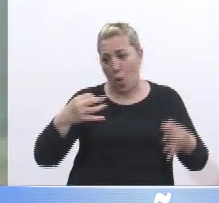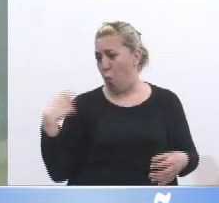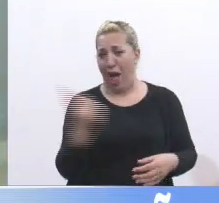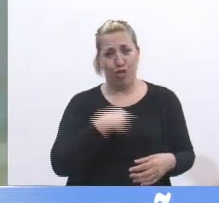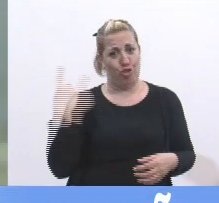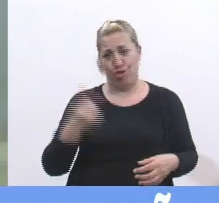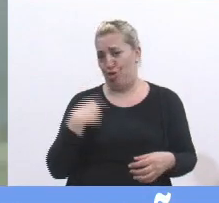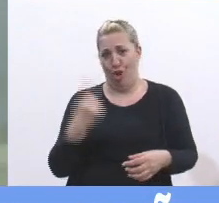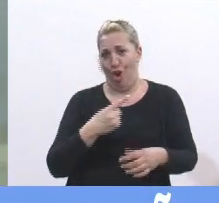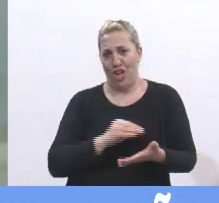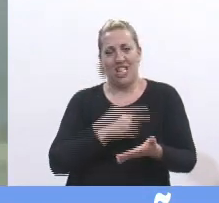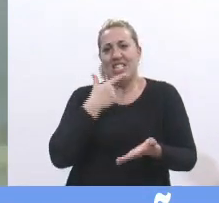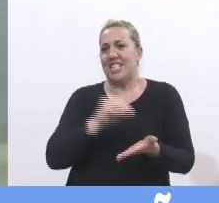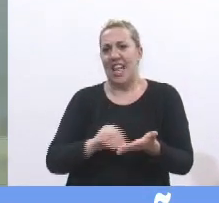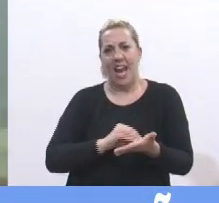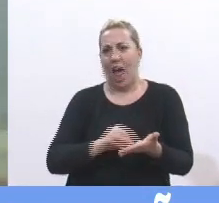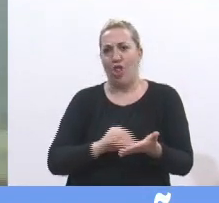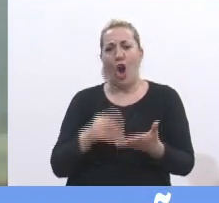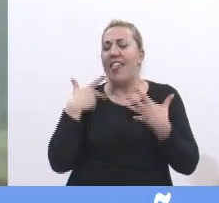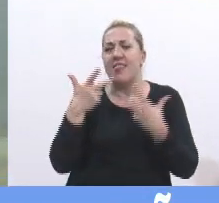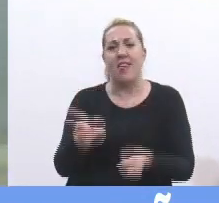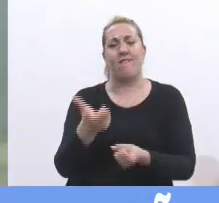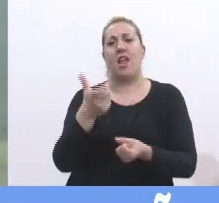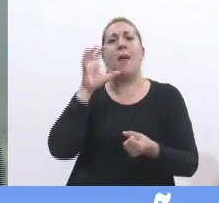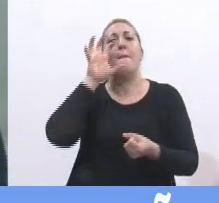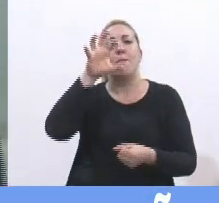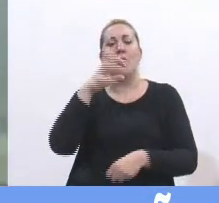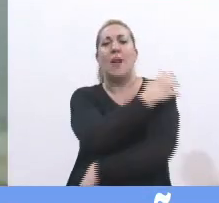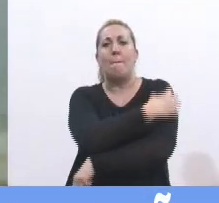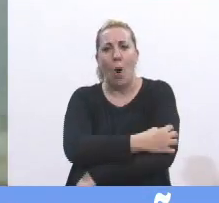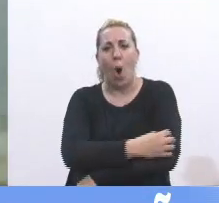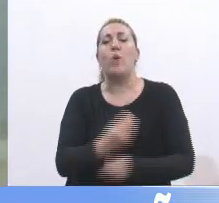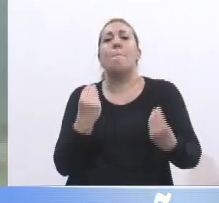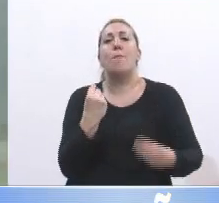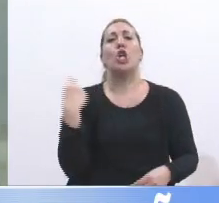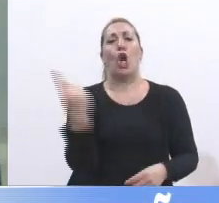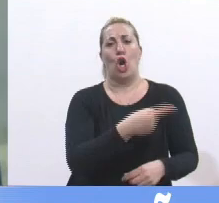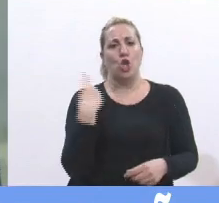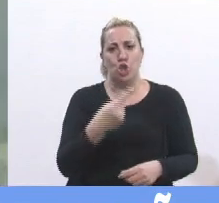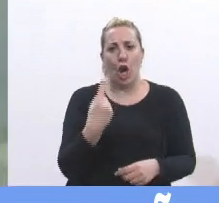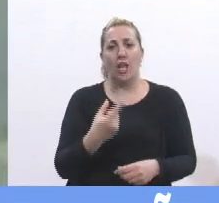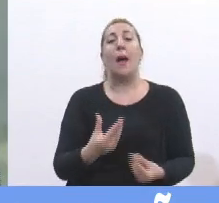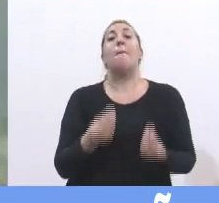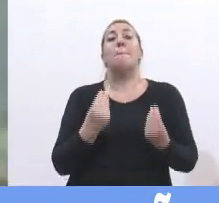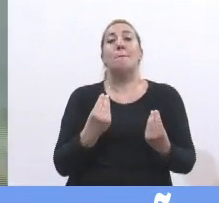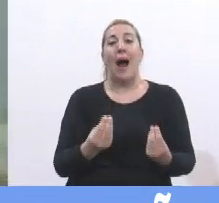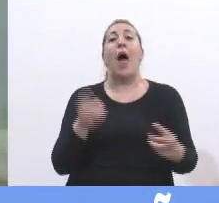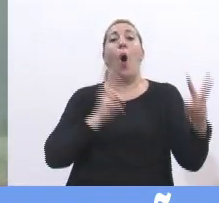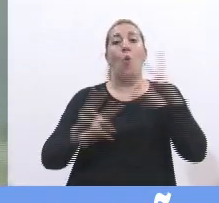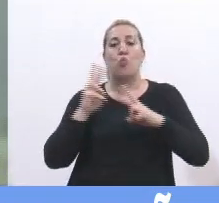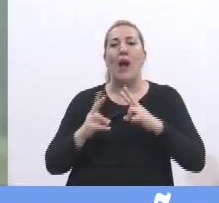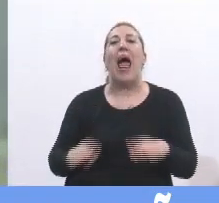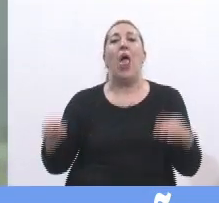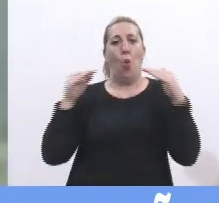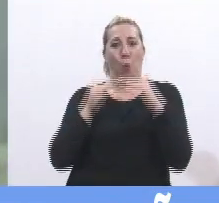senadores que defendemos las provincias pobres. Porque a nosotros, para poder equilibrar nuestra